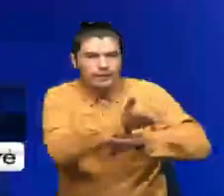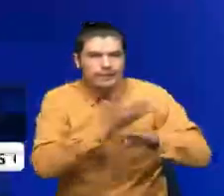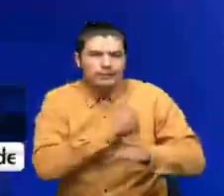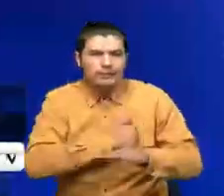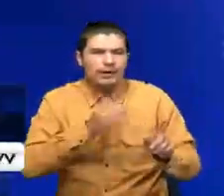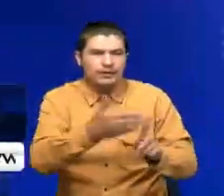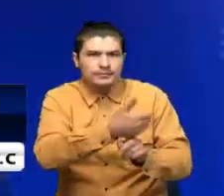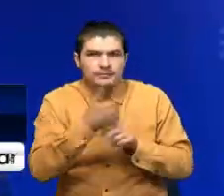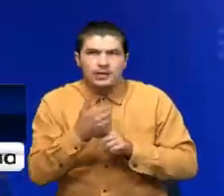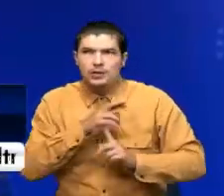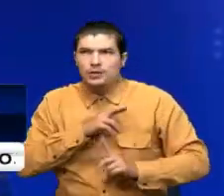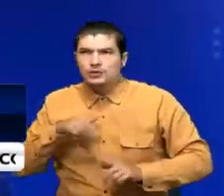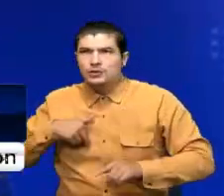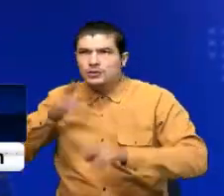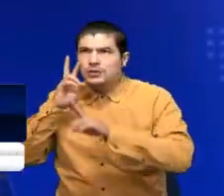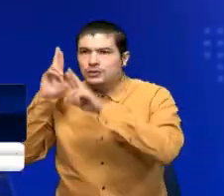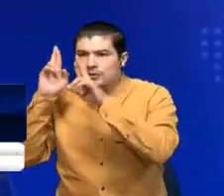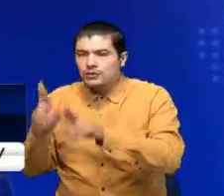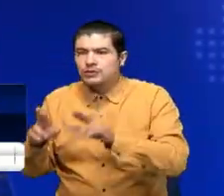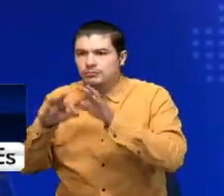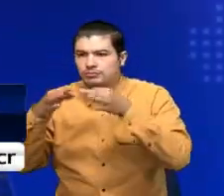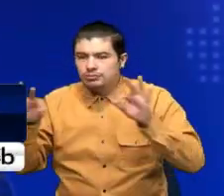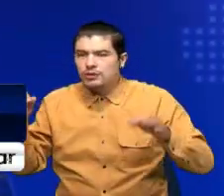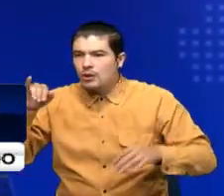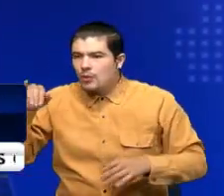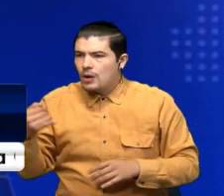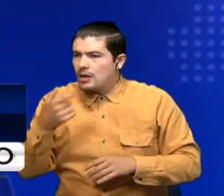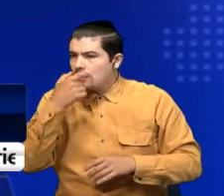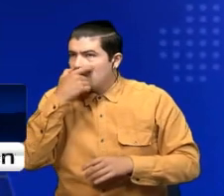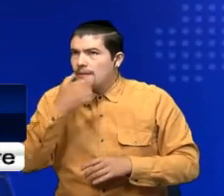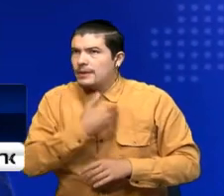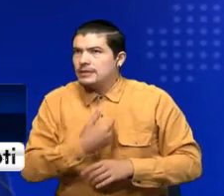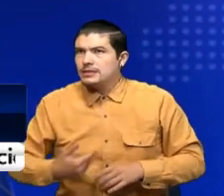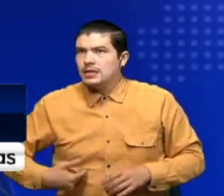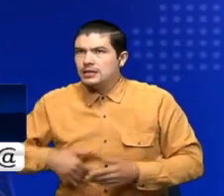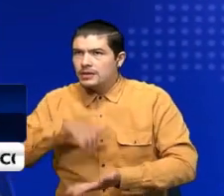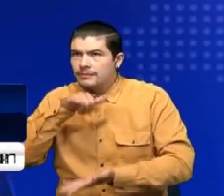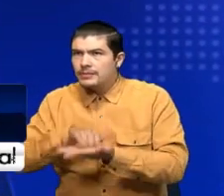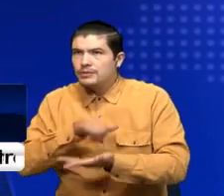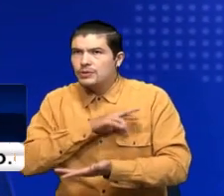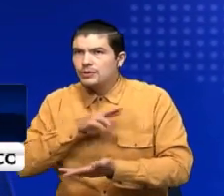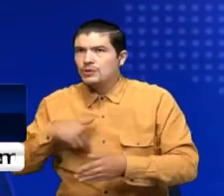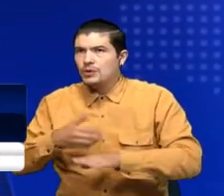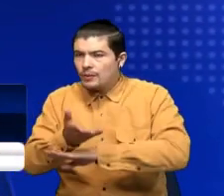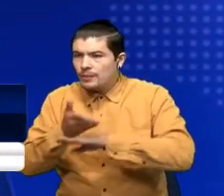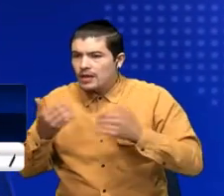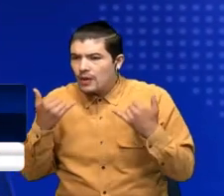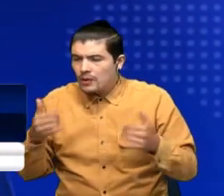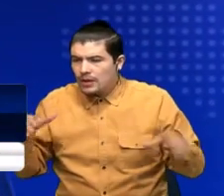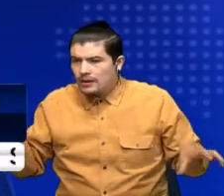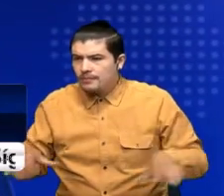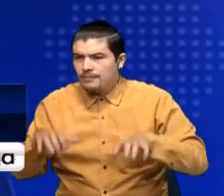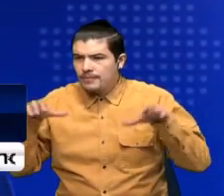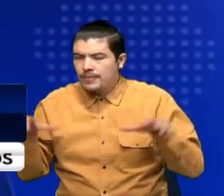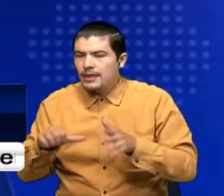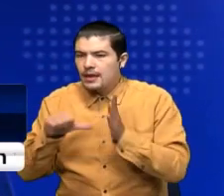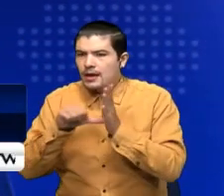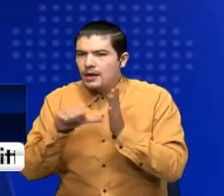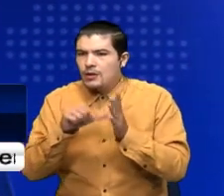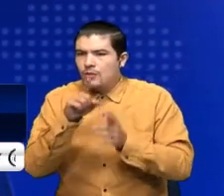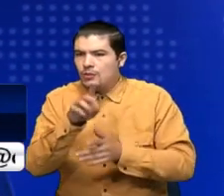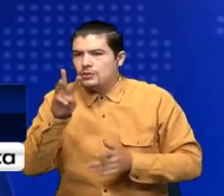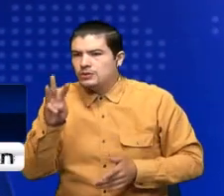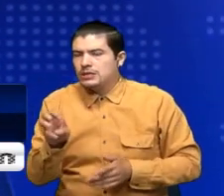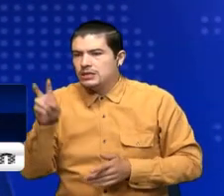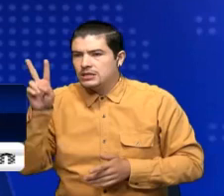internacional. Reconocemos a Juan Guaidó como presidente. Asimismo, le solicitamos sea activado el artículo 187,